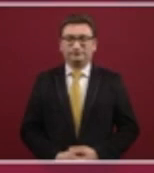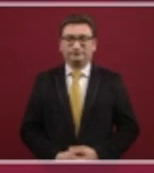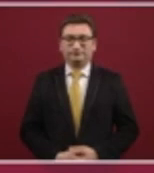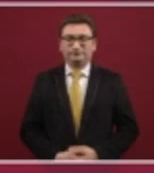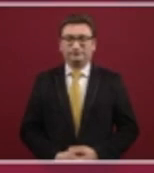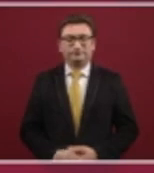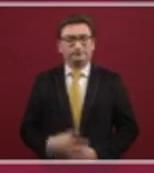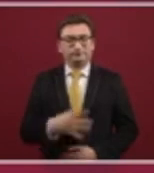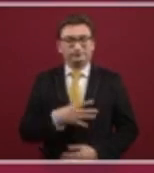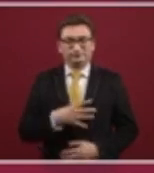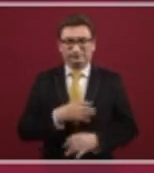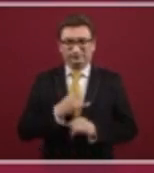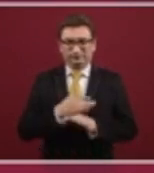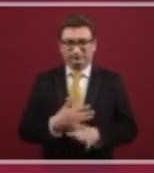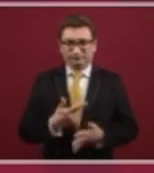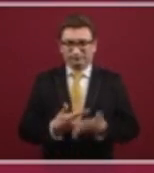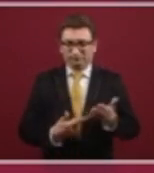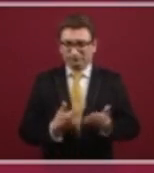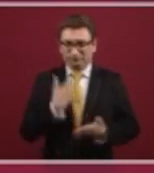reafirmar,